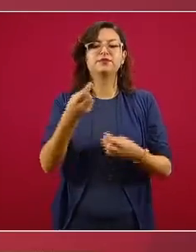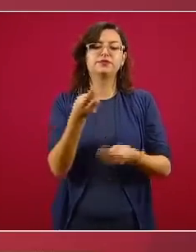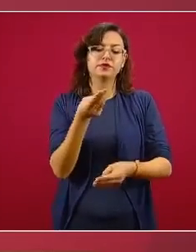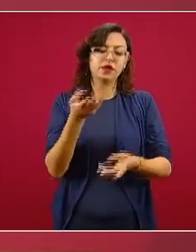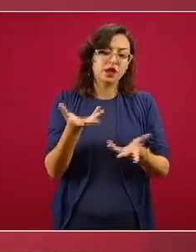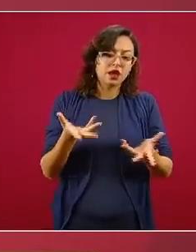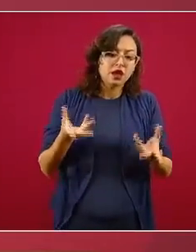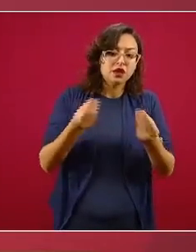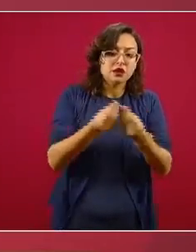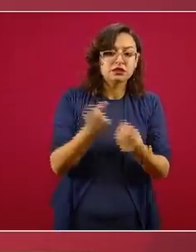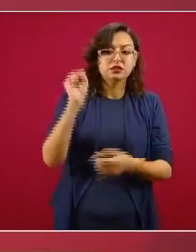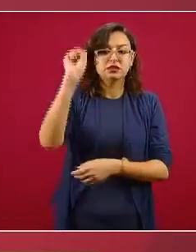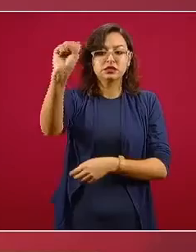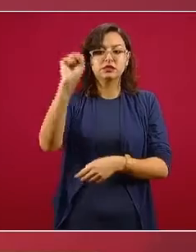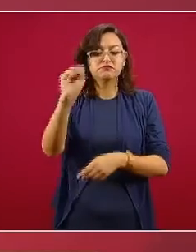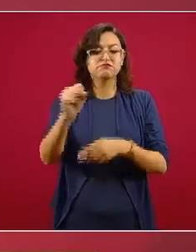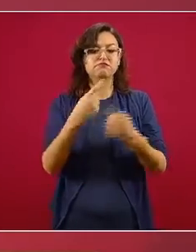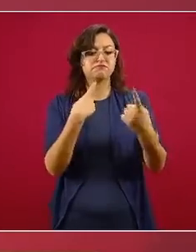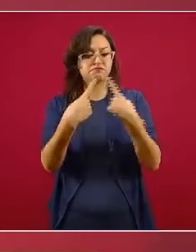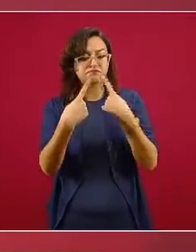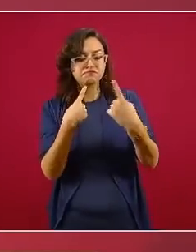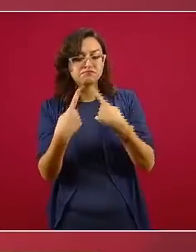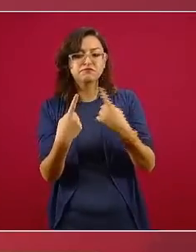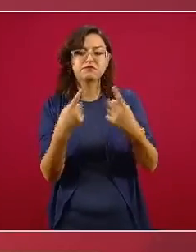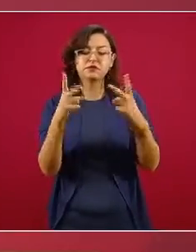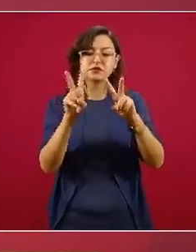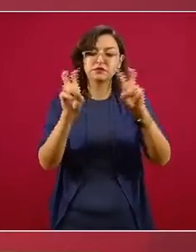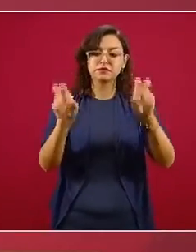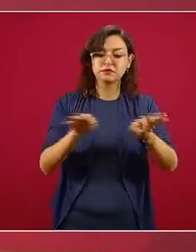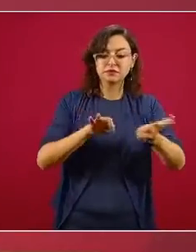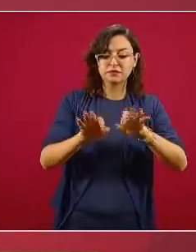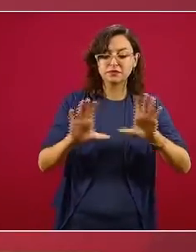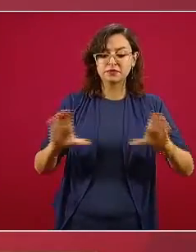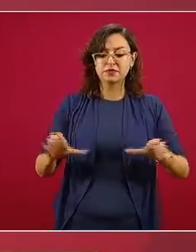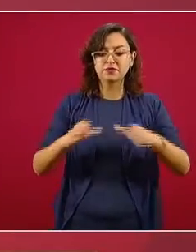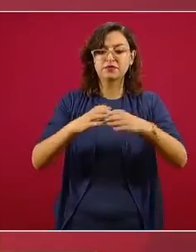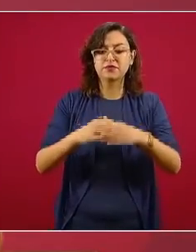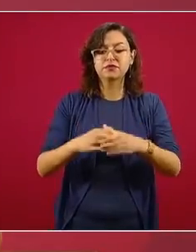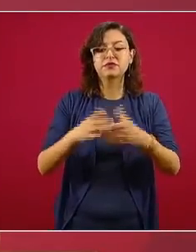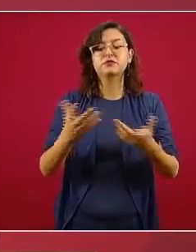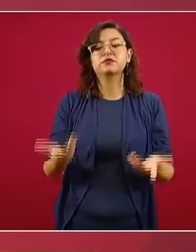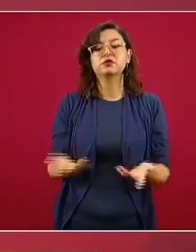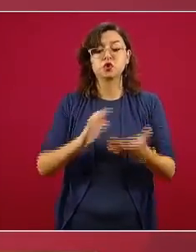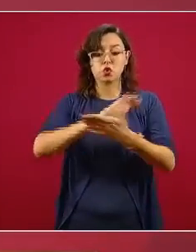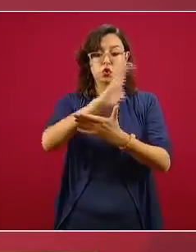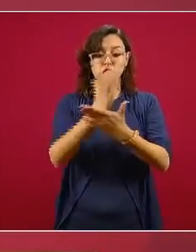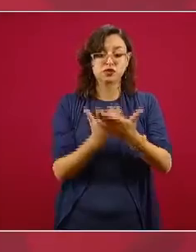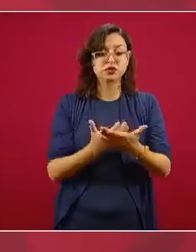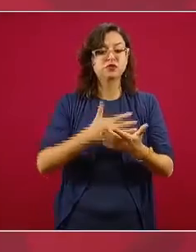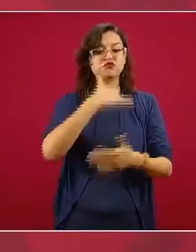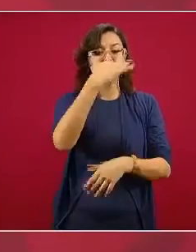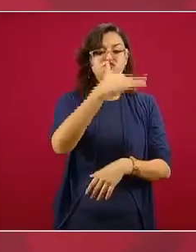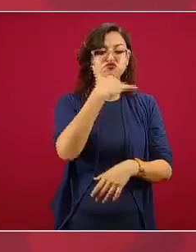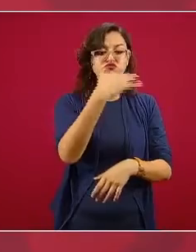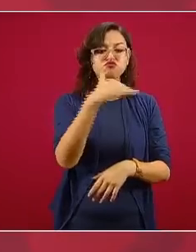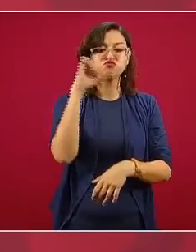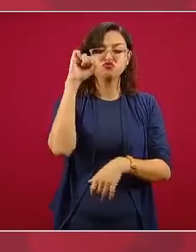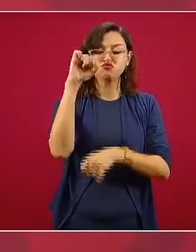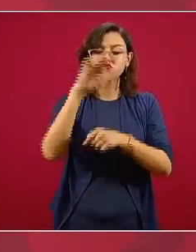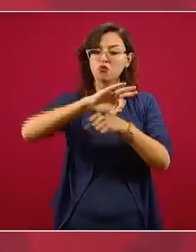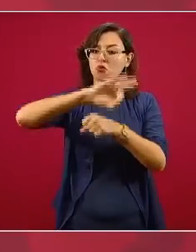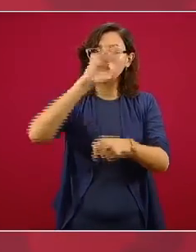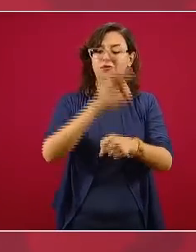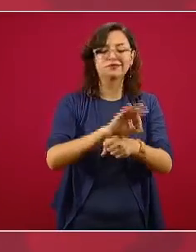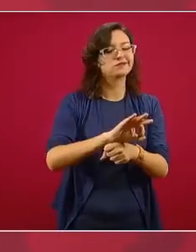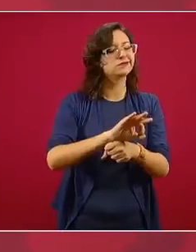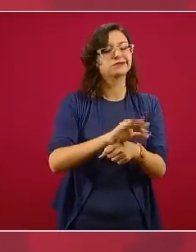sindicación y negociación colectiva. Es pasar de los contratos de protección, de la corrupción sindical, a